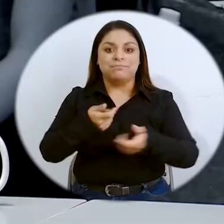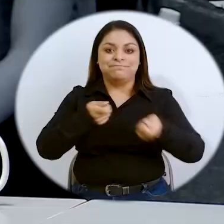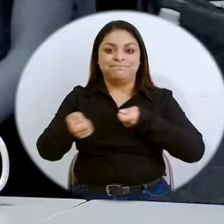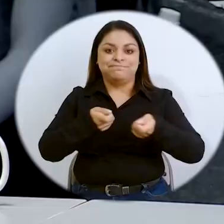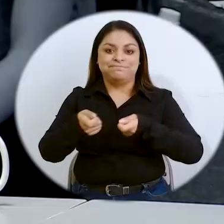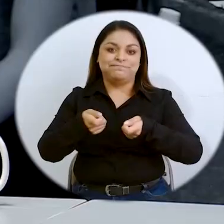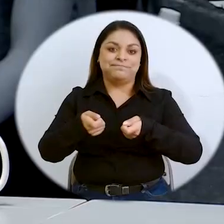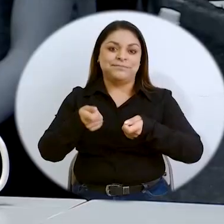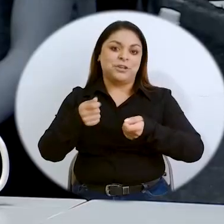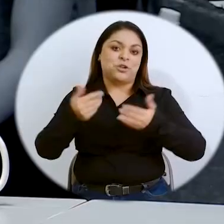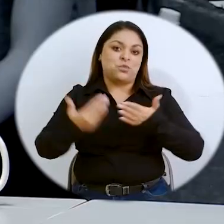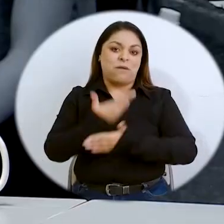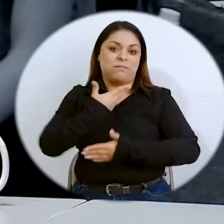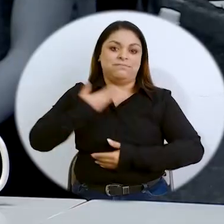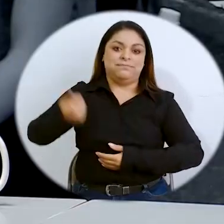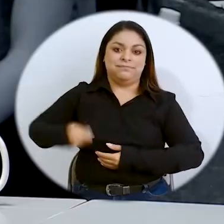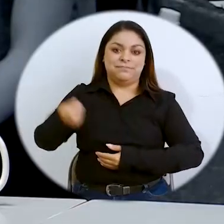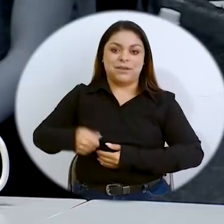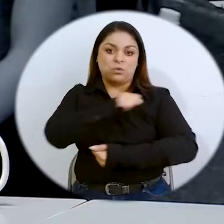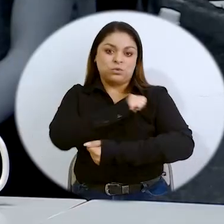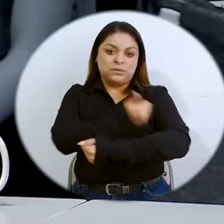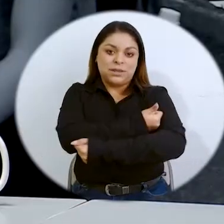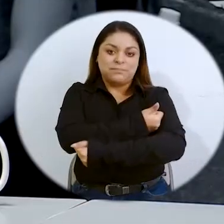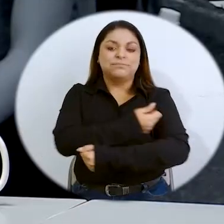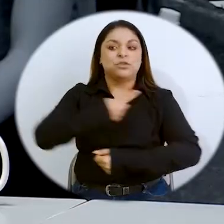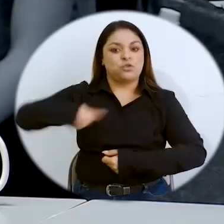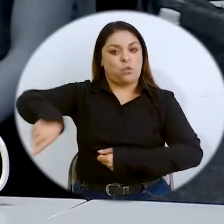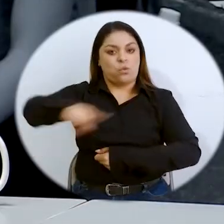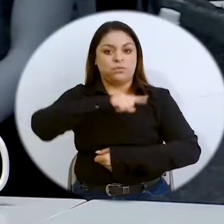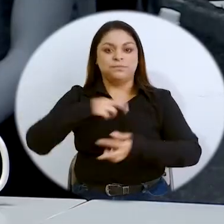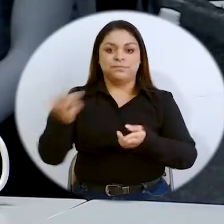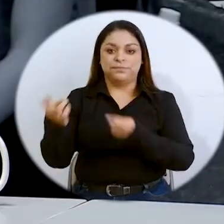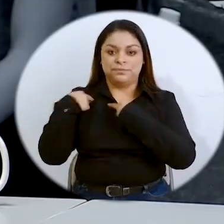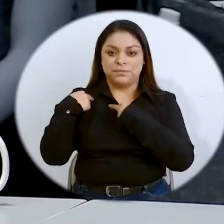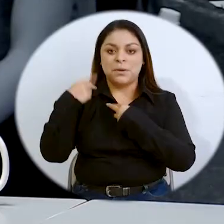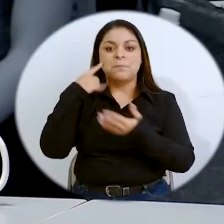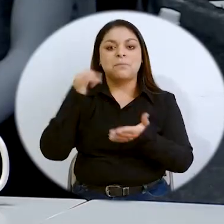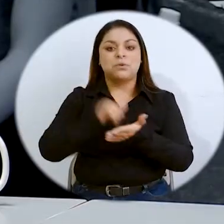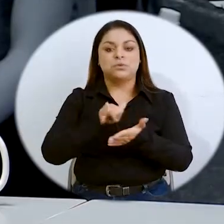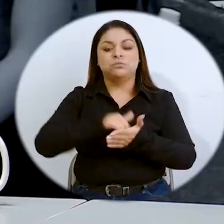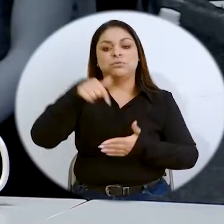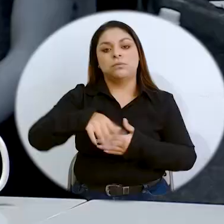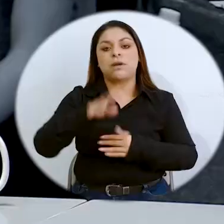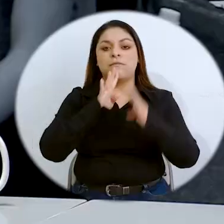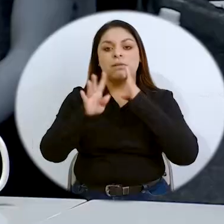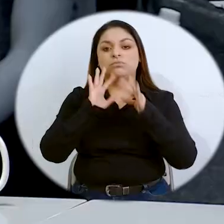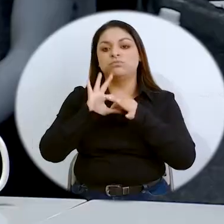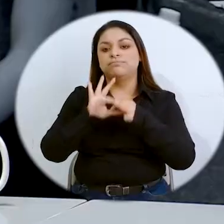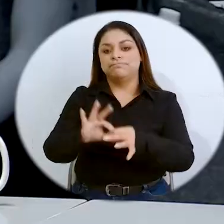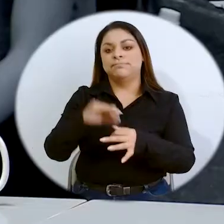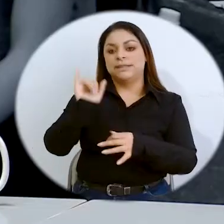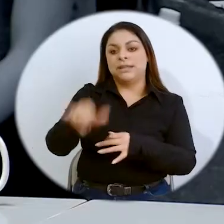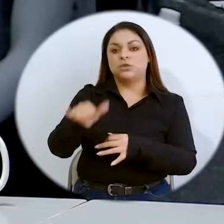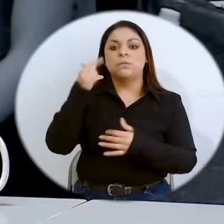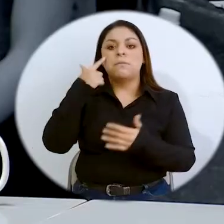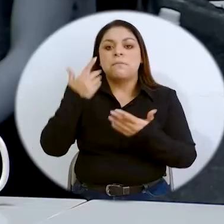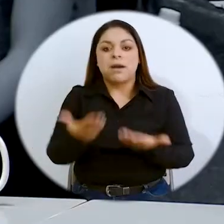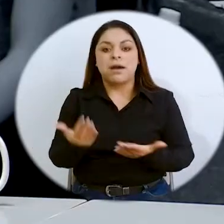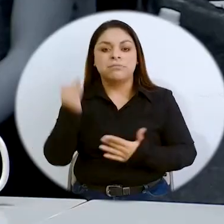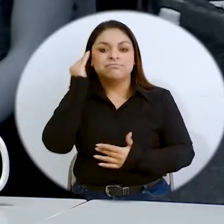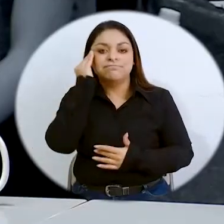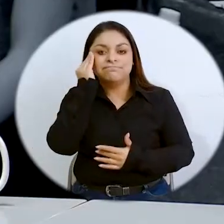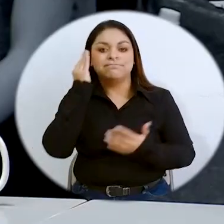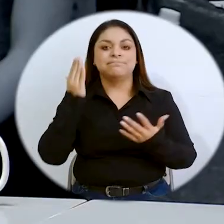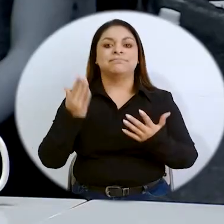nuevas autoridades, pues nos involucra a todos y todas, y por eso pues hoy vamos a conversar un poco al respecto para que tomemos